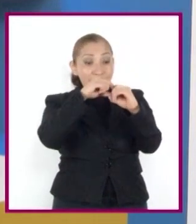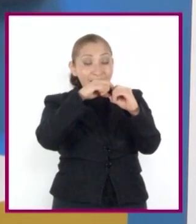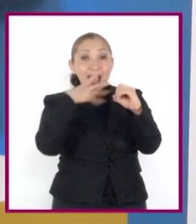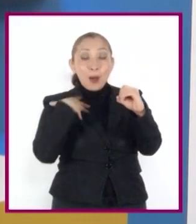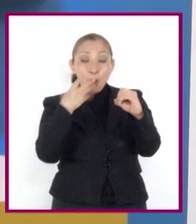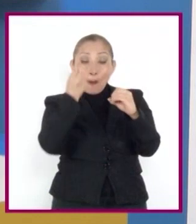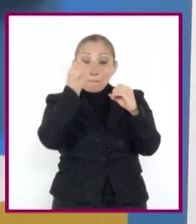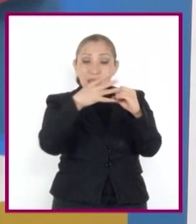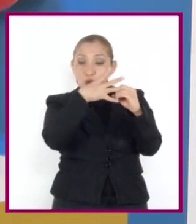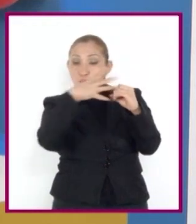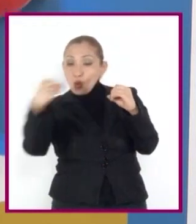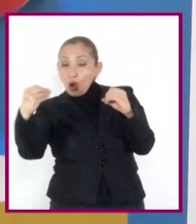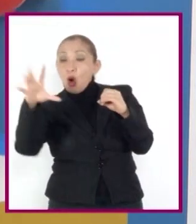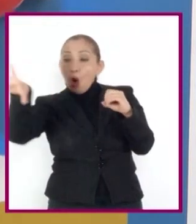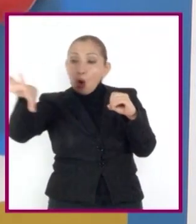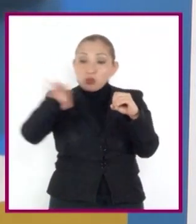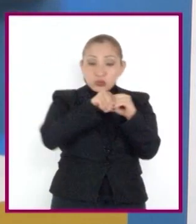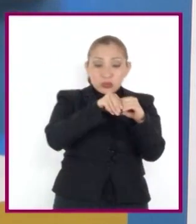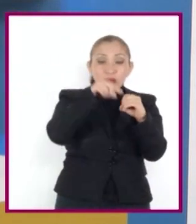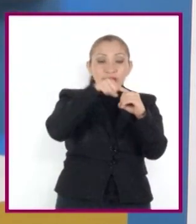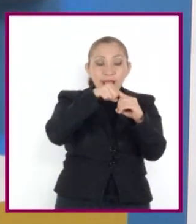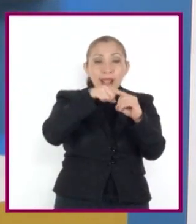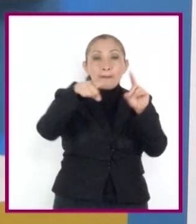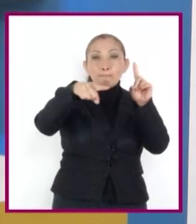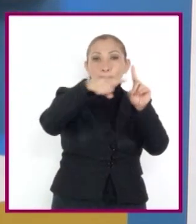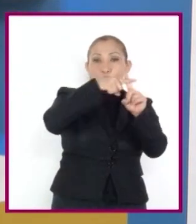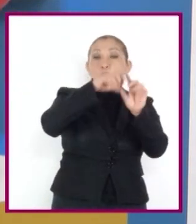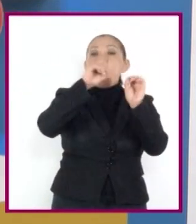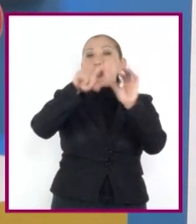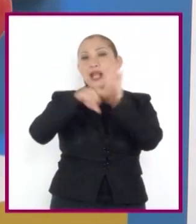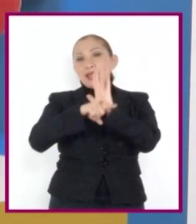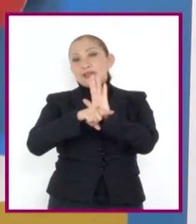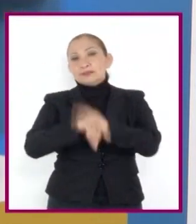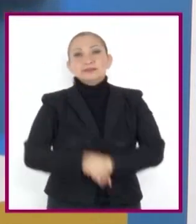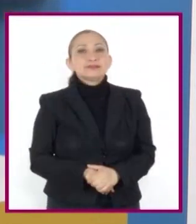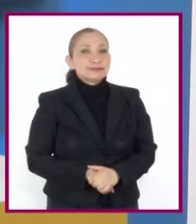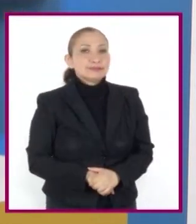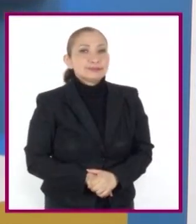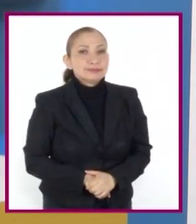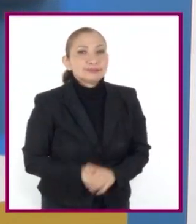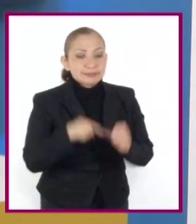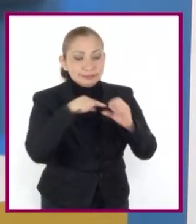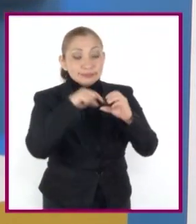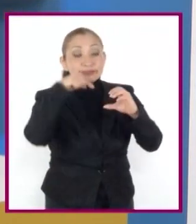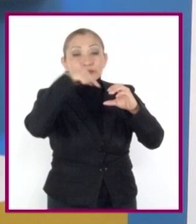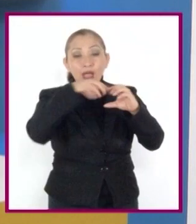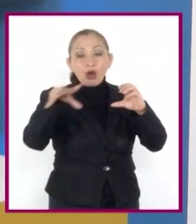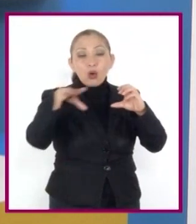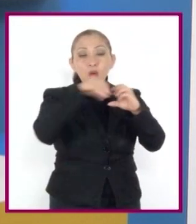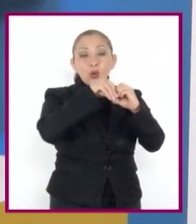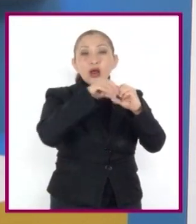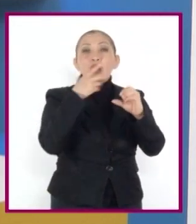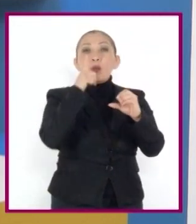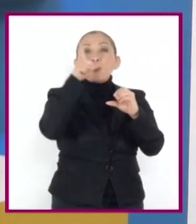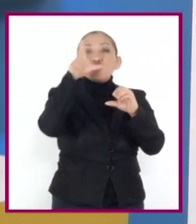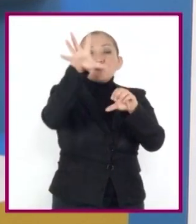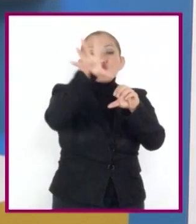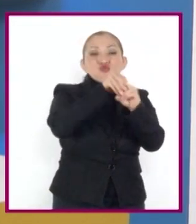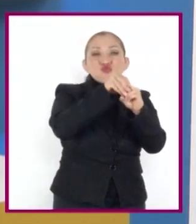gana electrones, puede adquirir una carga positiva o negativa, adquiriendo así propiedades